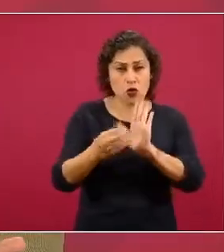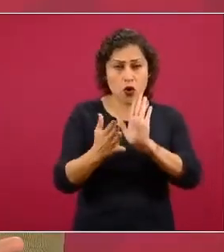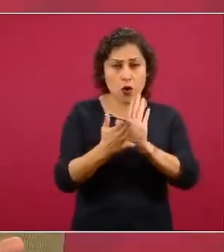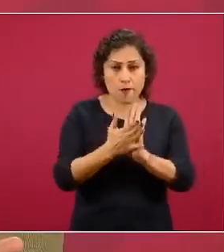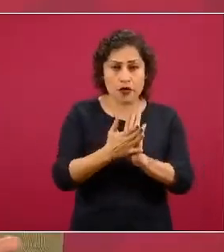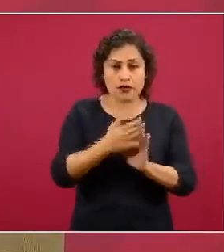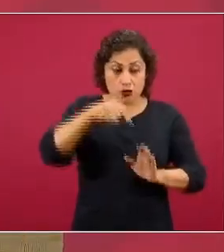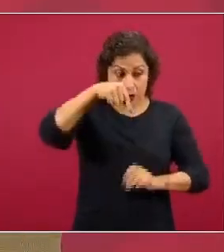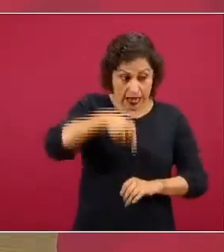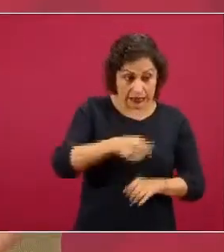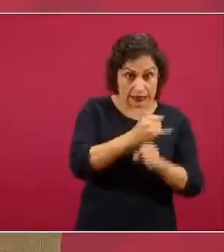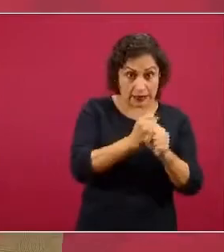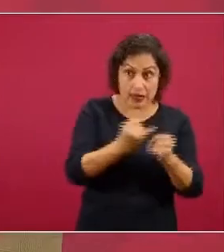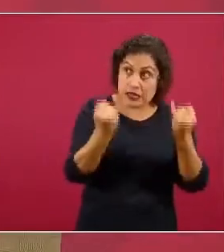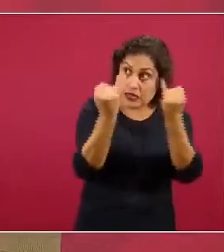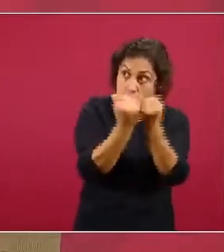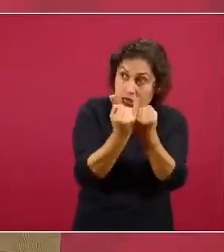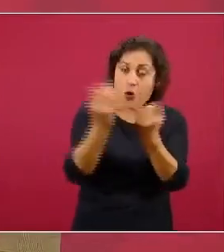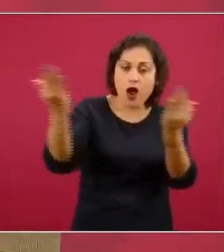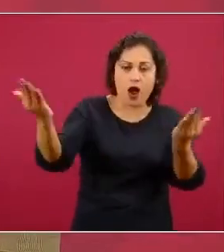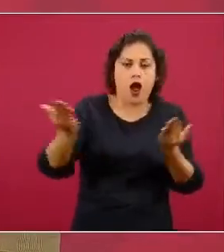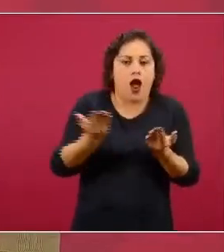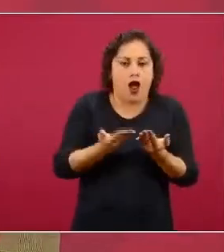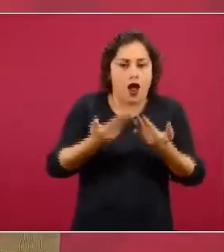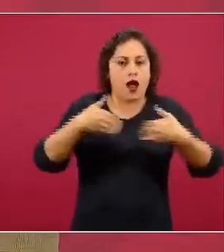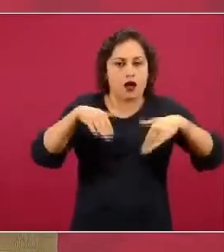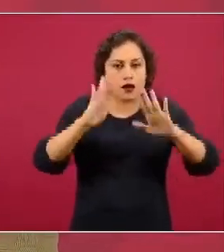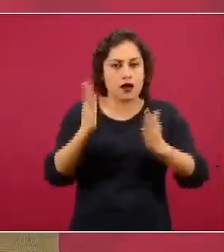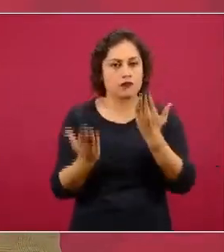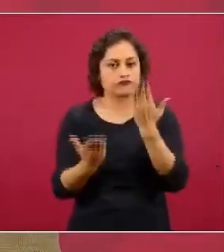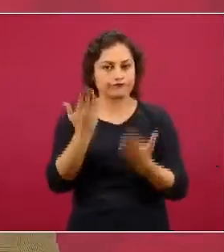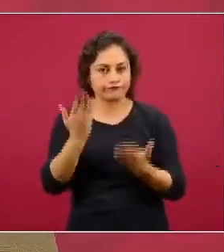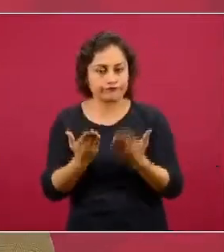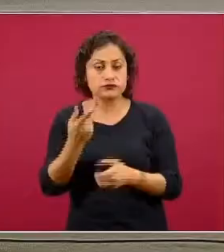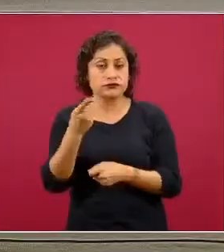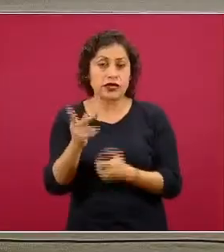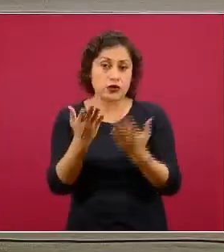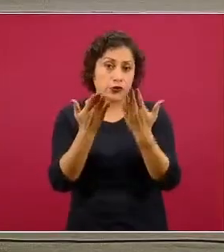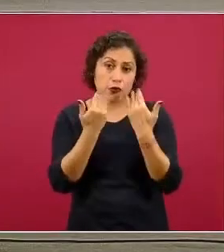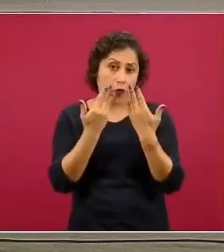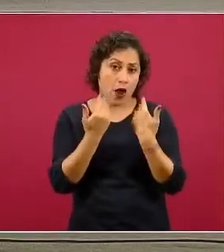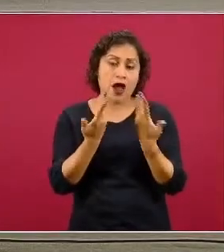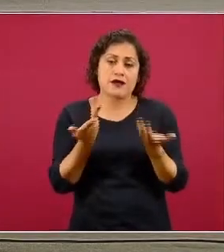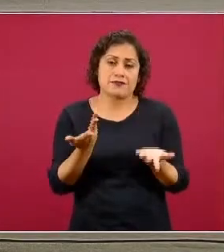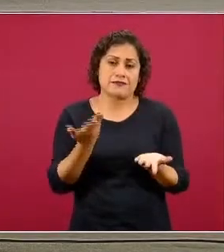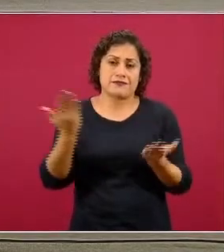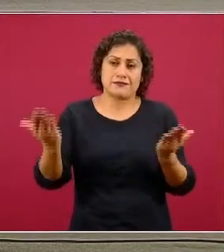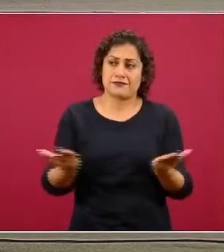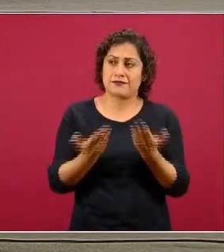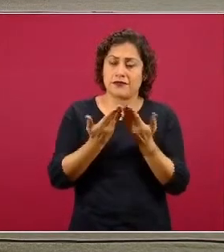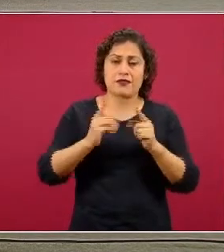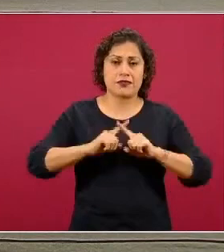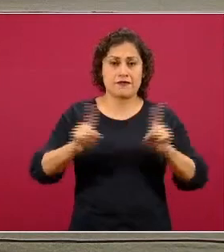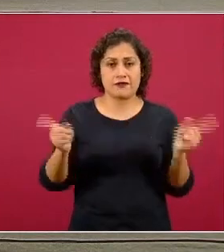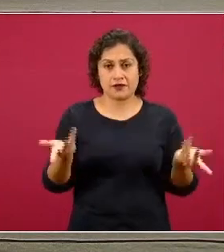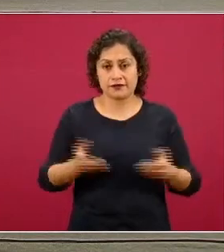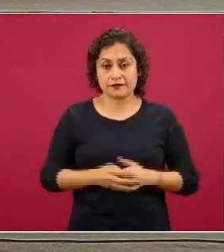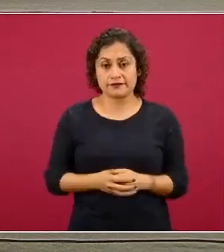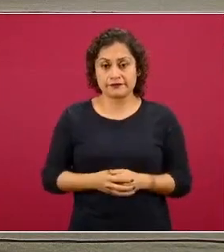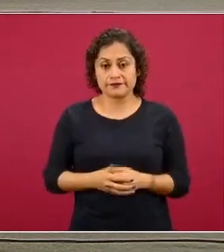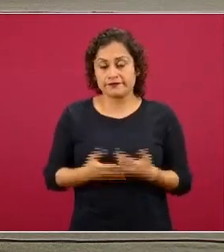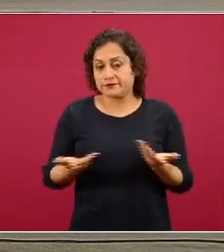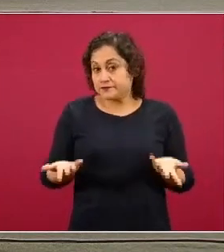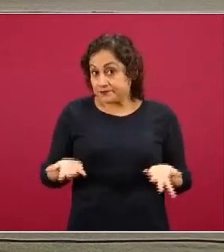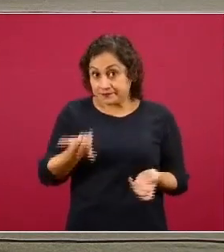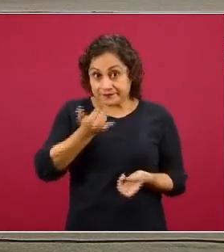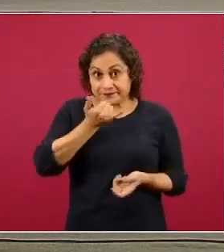lo estamos haciendo aquí, bueno, entonces sí podemos aplicar la misma metodología y comparar, pero no lo tenemos hasta ahora, ¿no? Entonces, ahora, perdón, pero